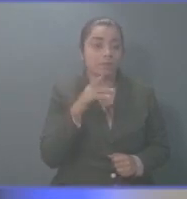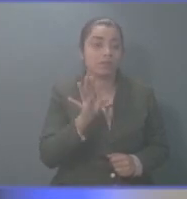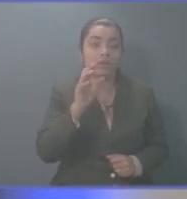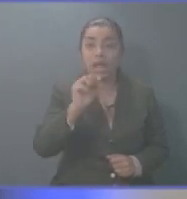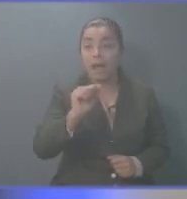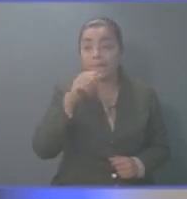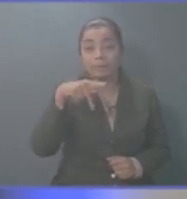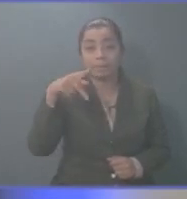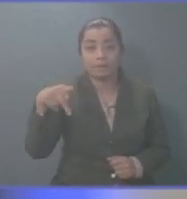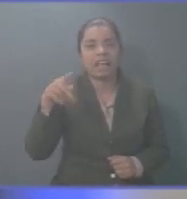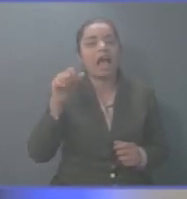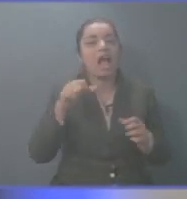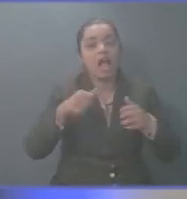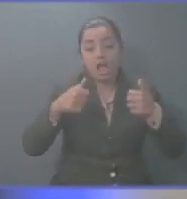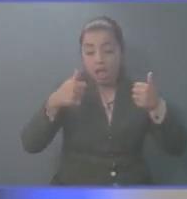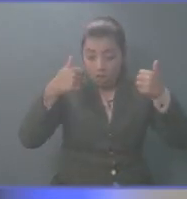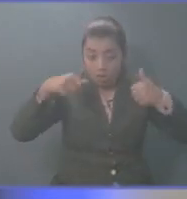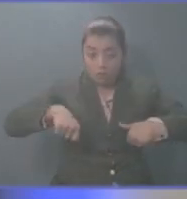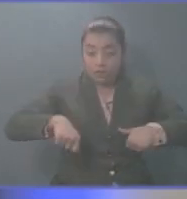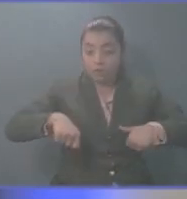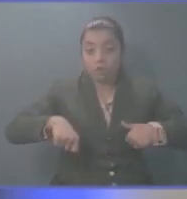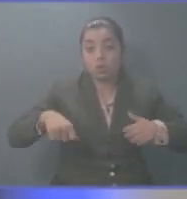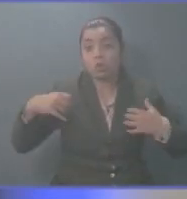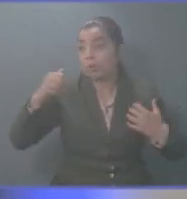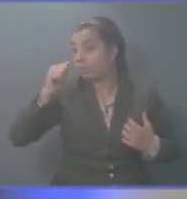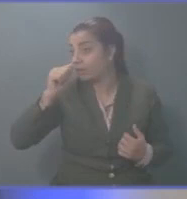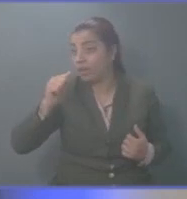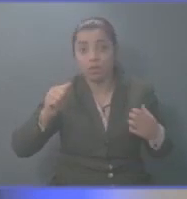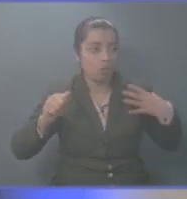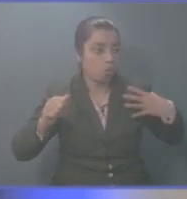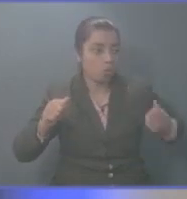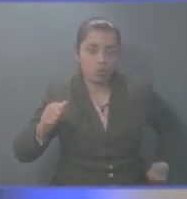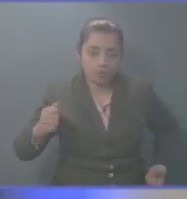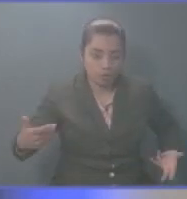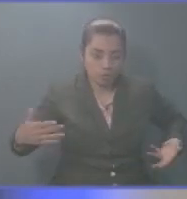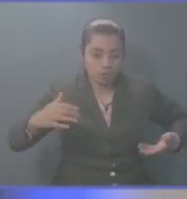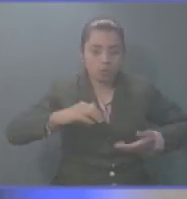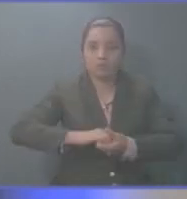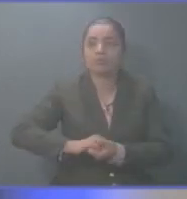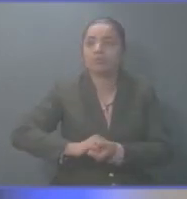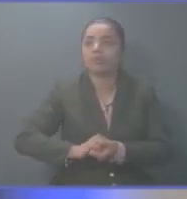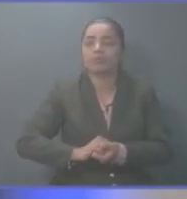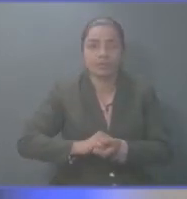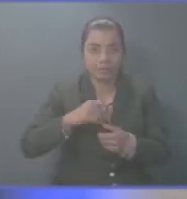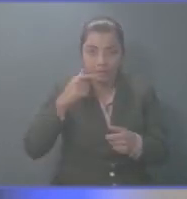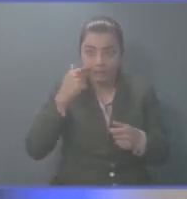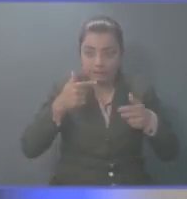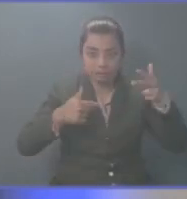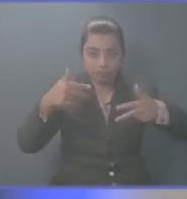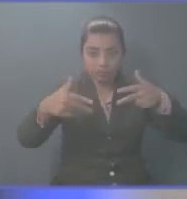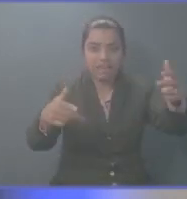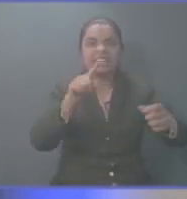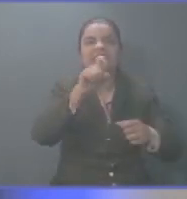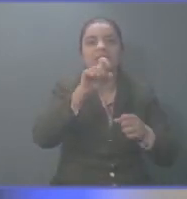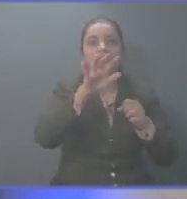APP, un asocio público-privado que se ha autorizado, que va a instalar cámaras de videovigilancia en